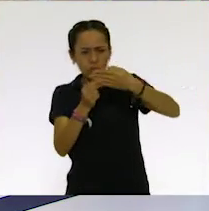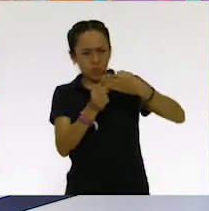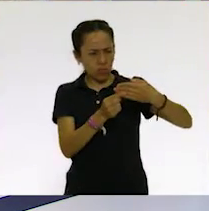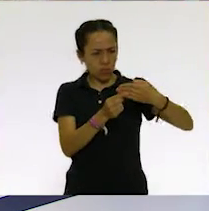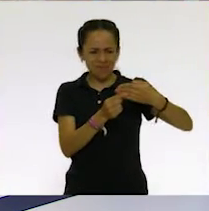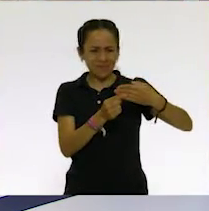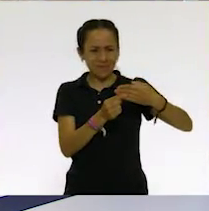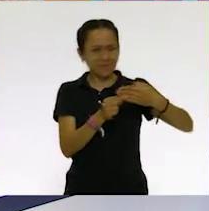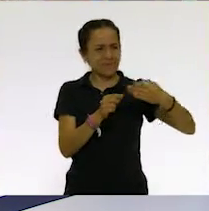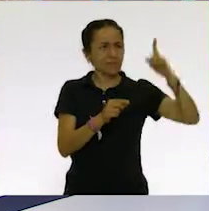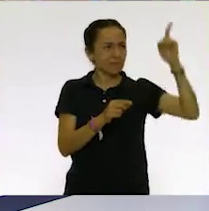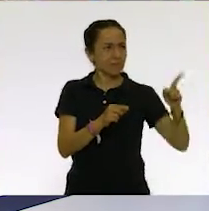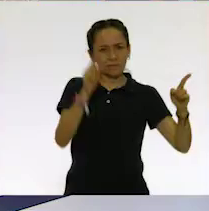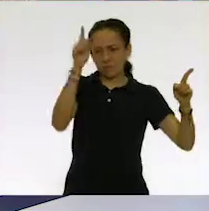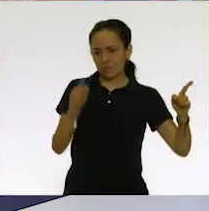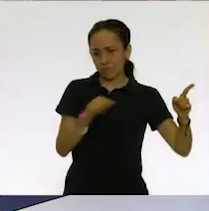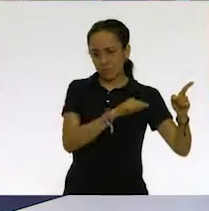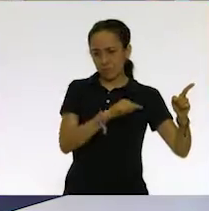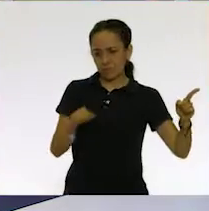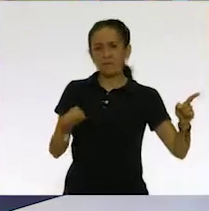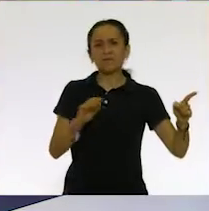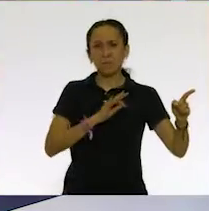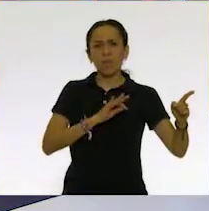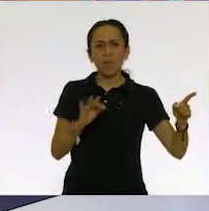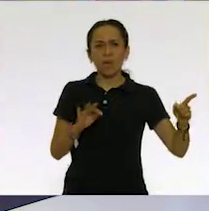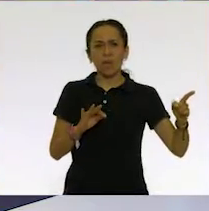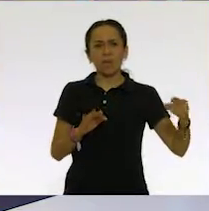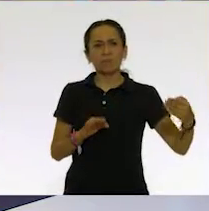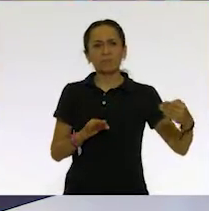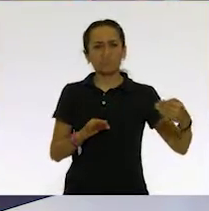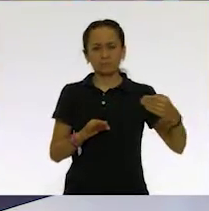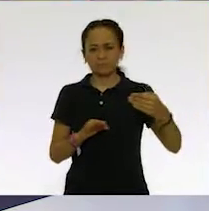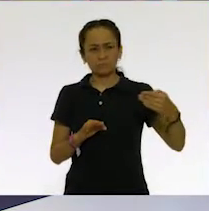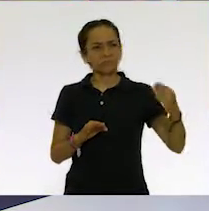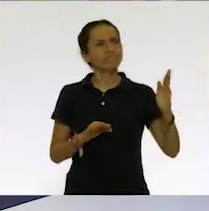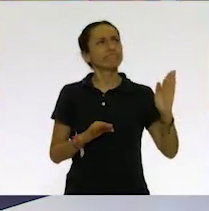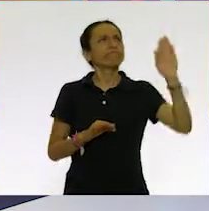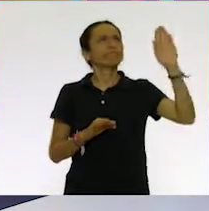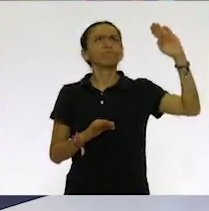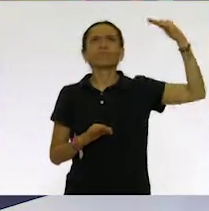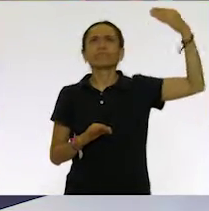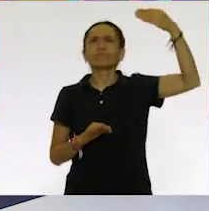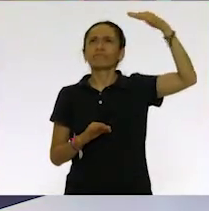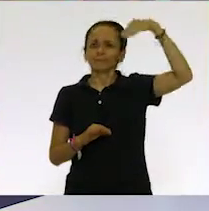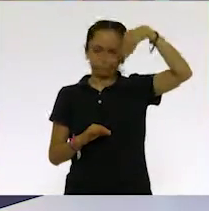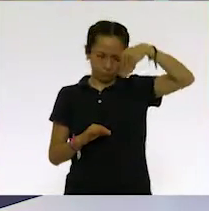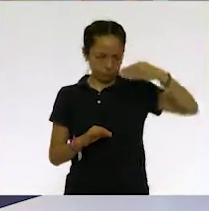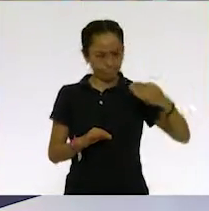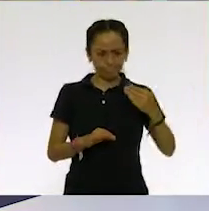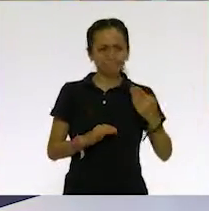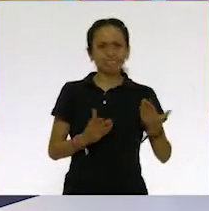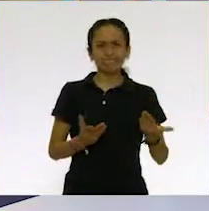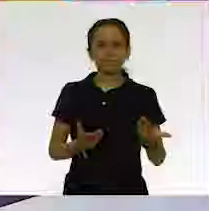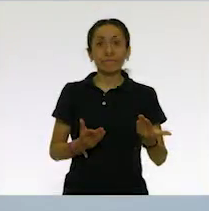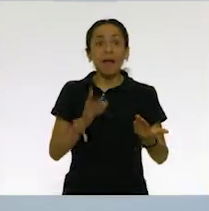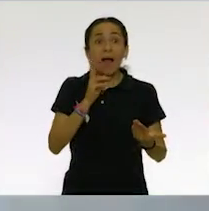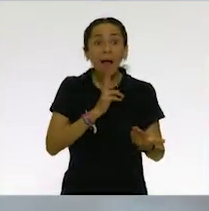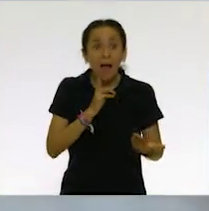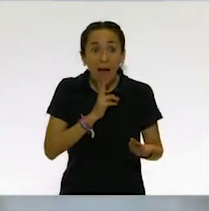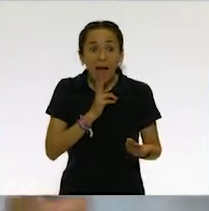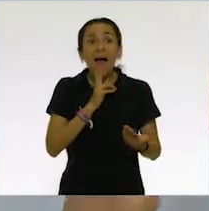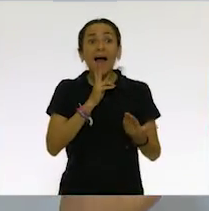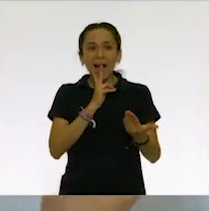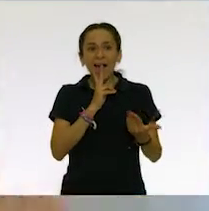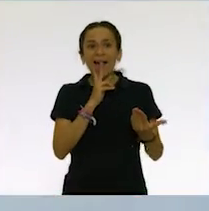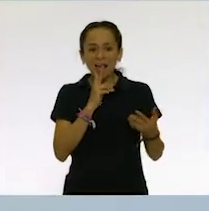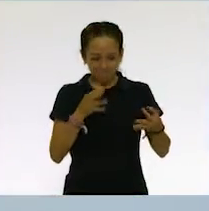¿Qué tal si la ponemos por acá? No, tampoco. ¿Qué tal si la ponemos por...? Ah, ¿será así? Sí, sí, justamente así. Muy